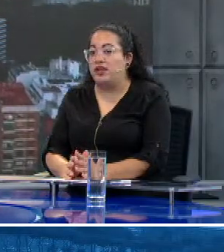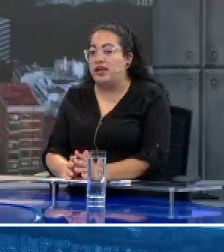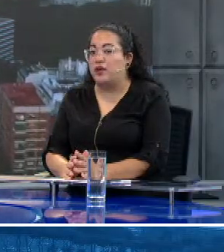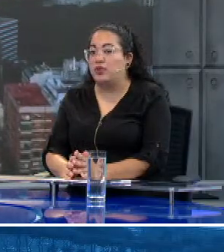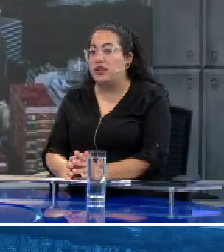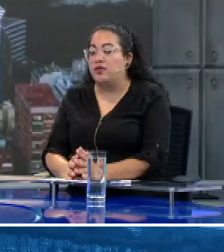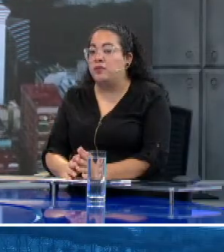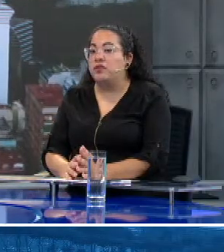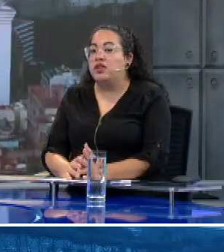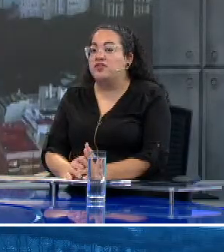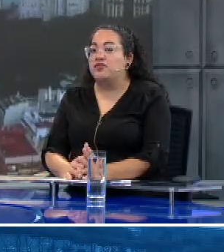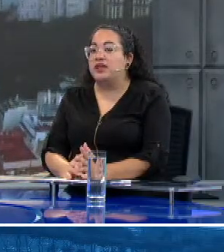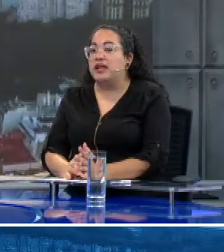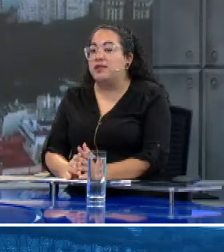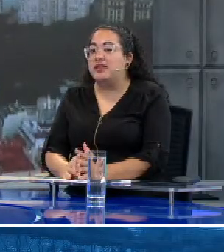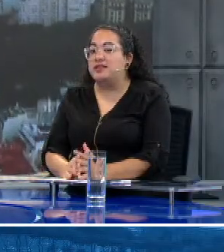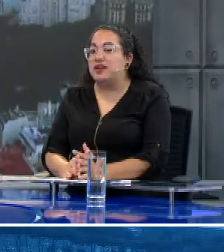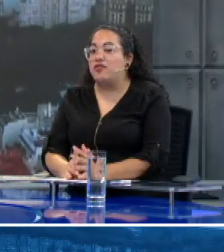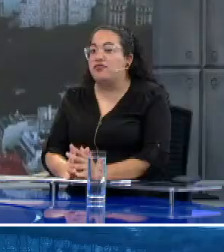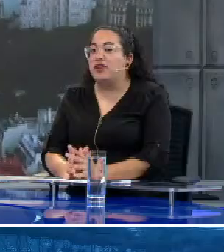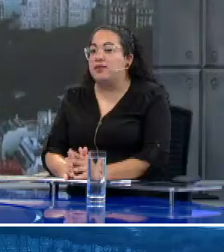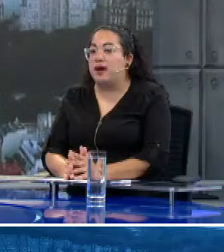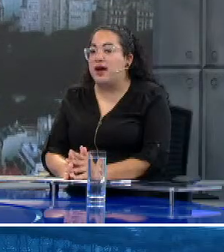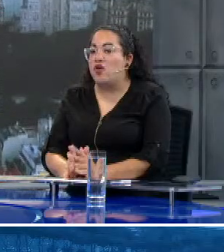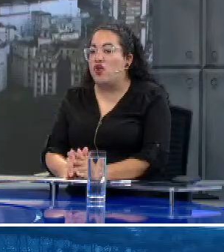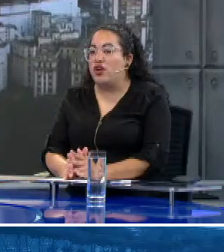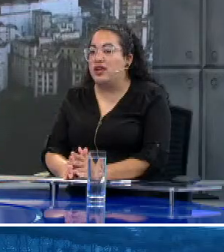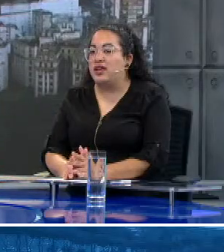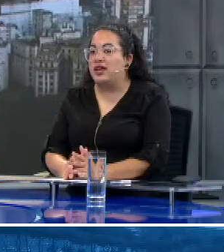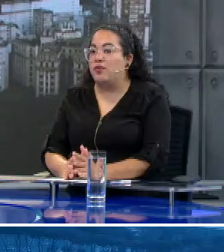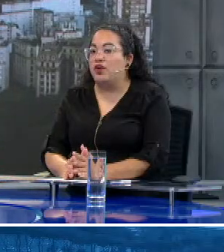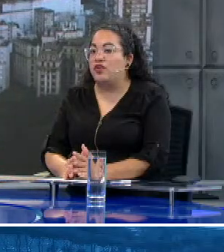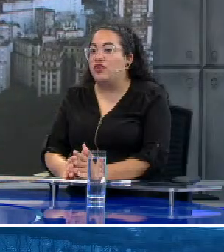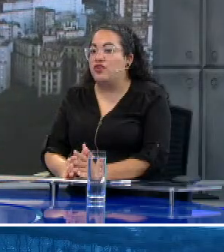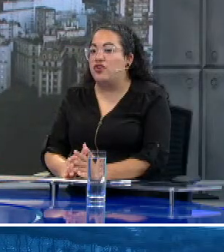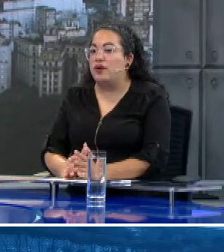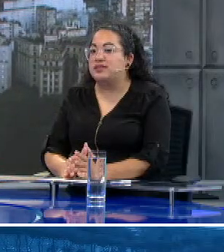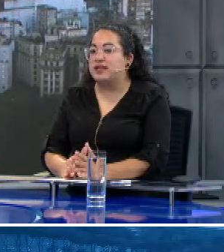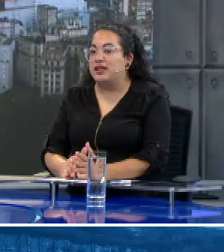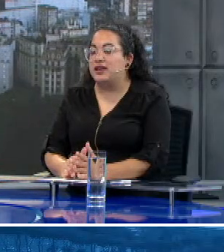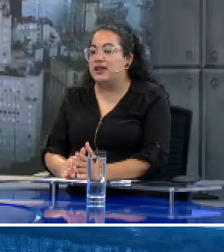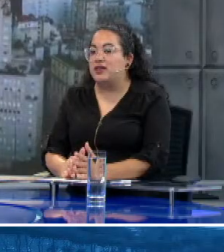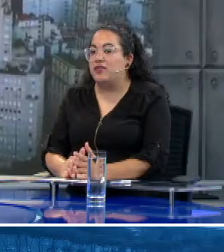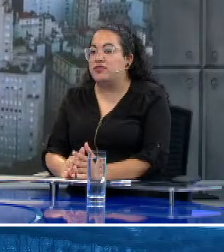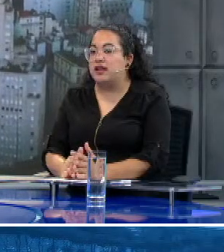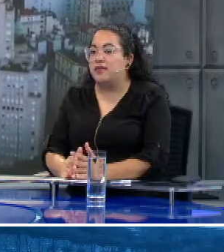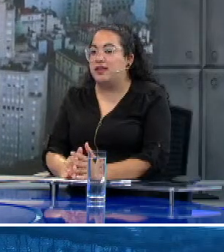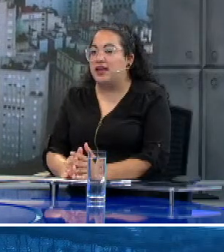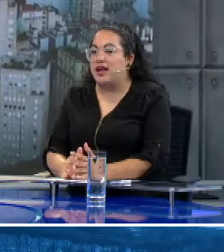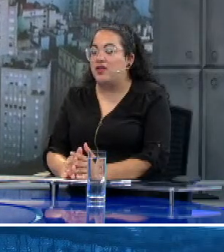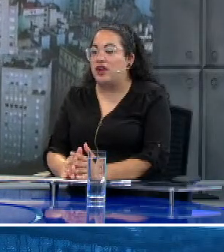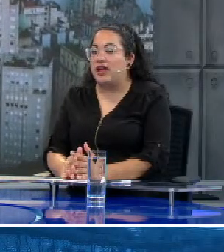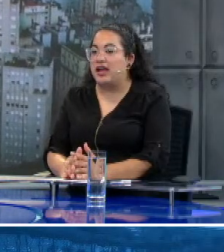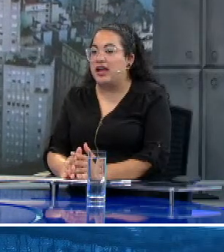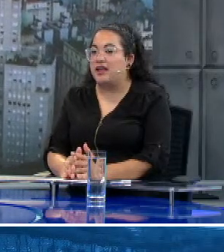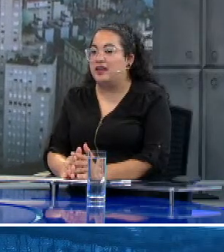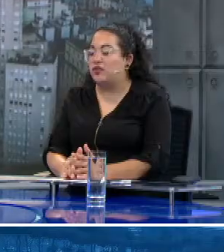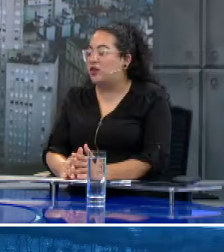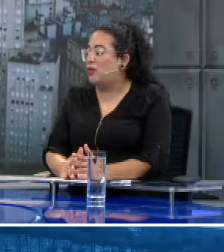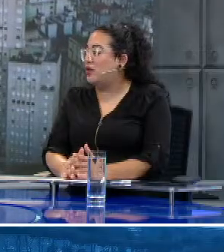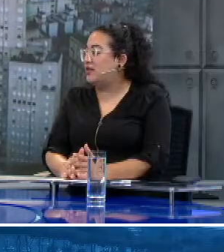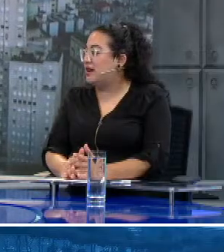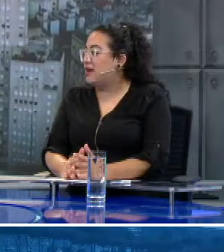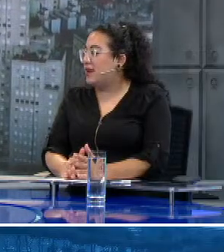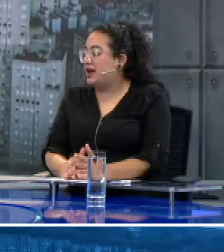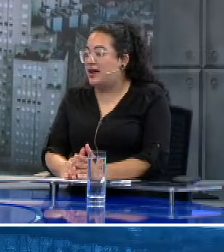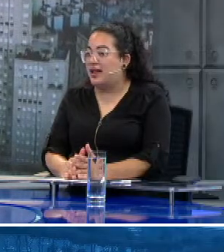Poder Ejecutivo. Finalmente se confirma hoy que, bueno, no va a ser oficialmente algo que esté costeado